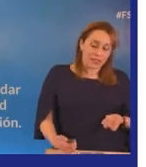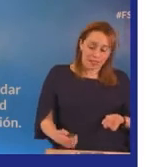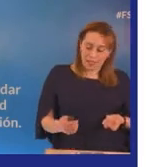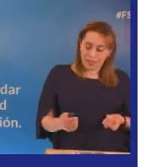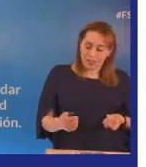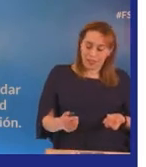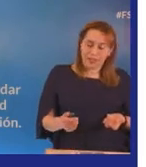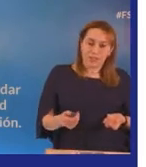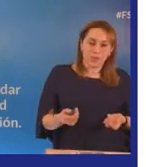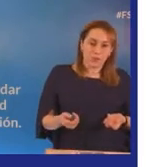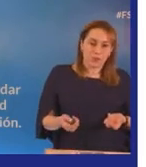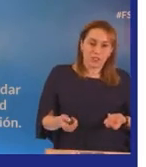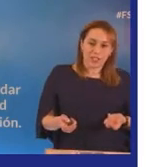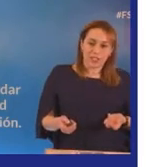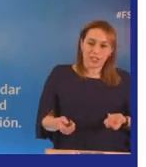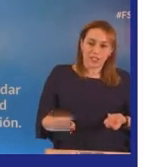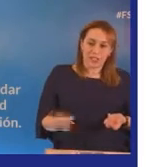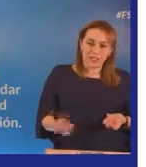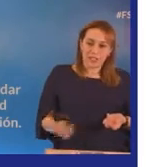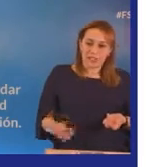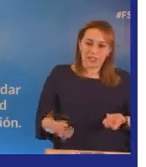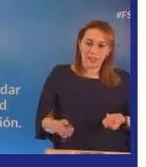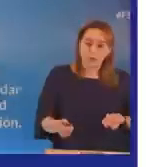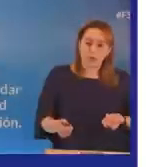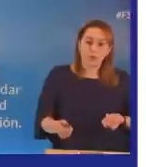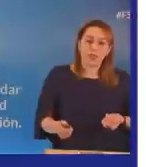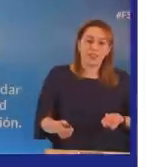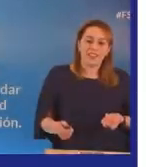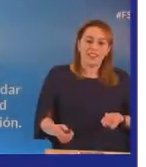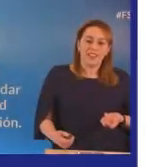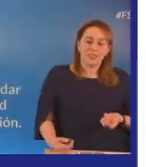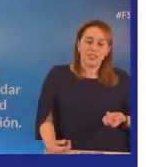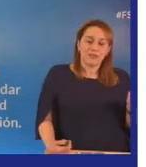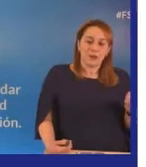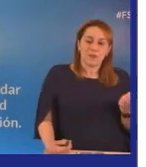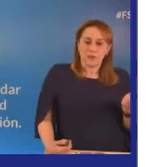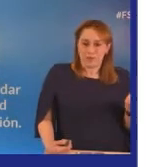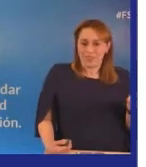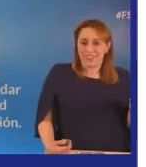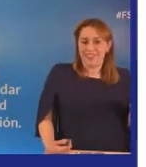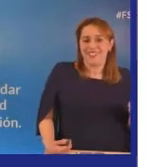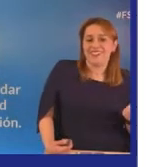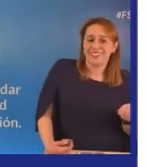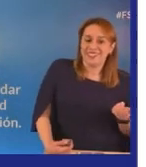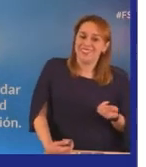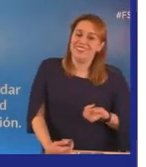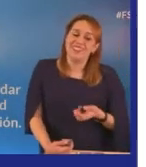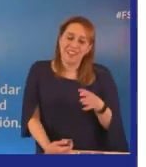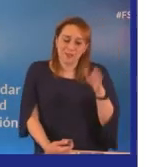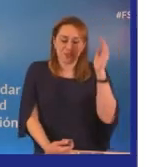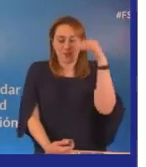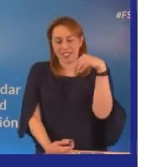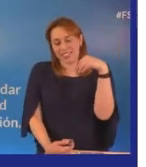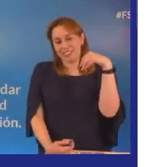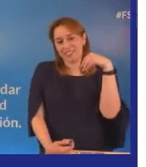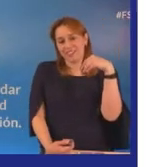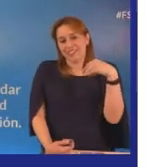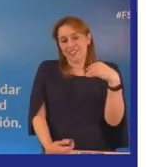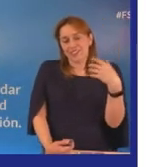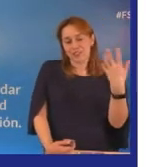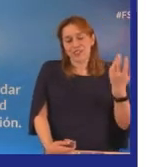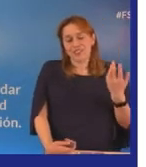su parte, o sea, su correcta postura. A eso le llamamos la flor